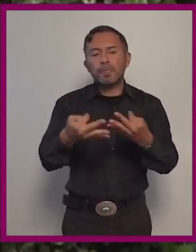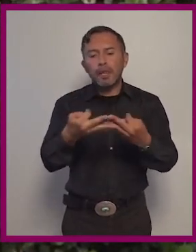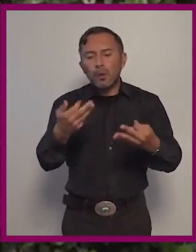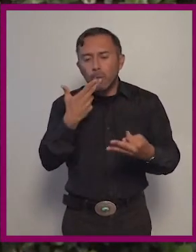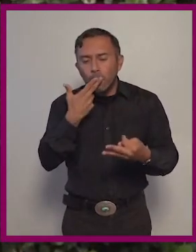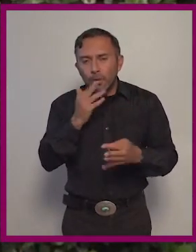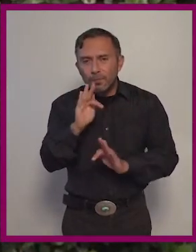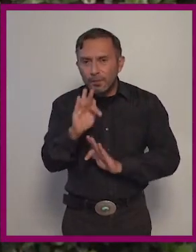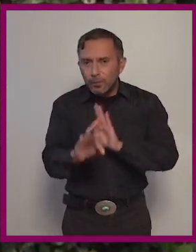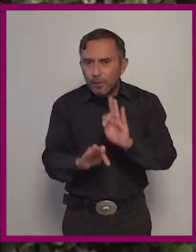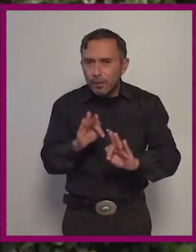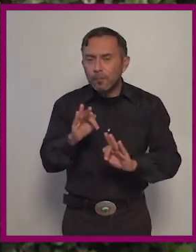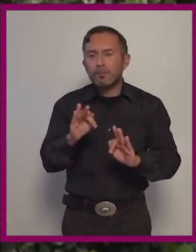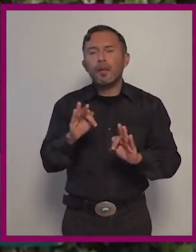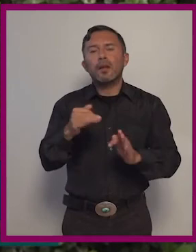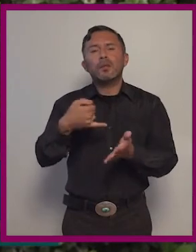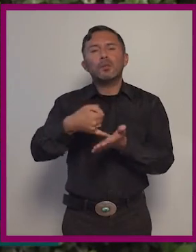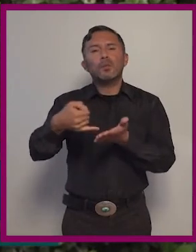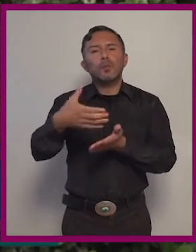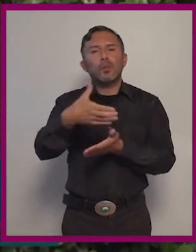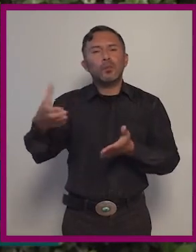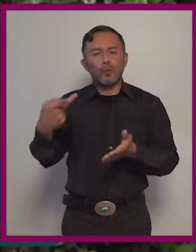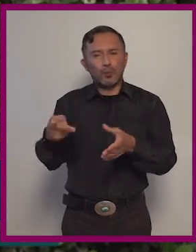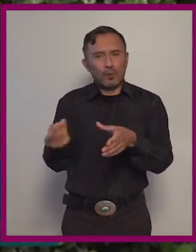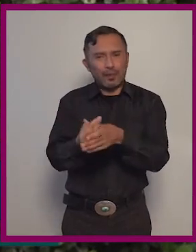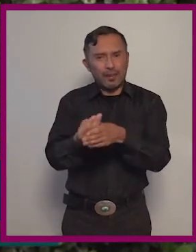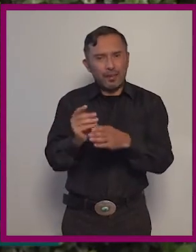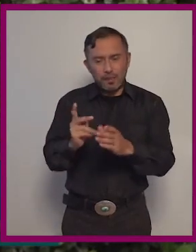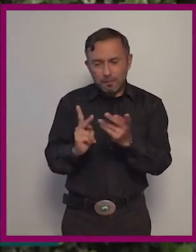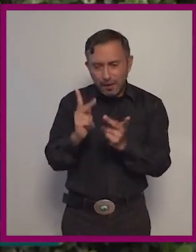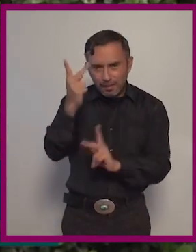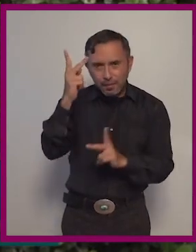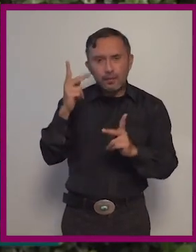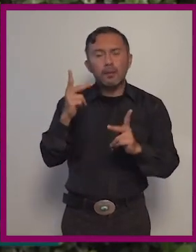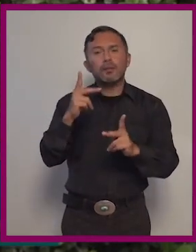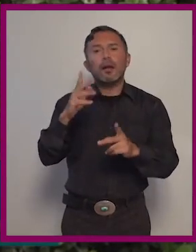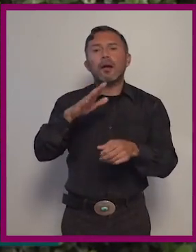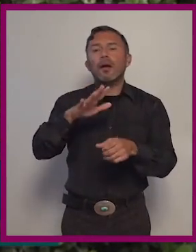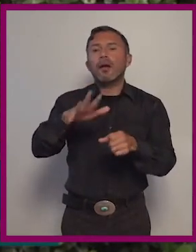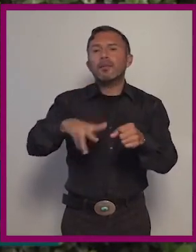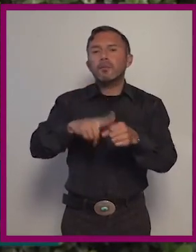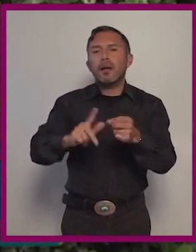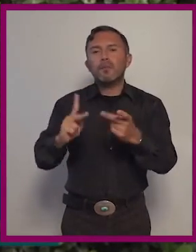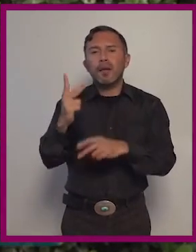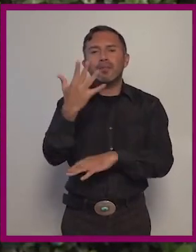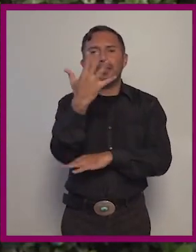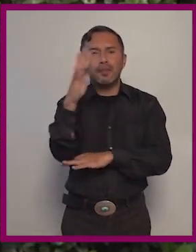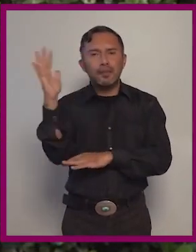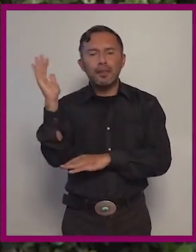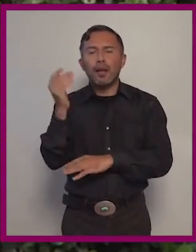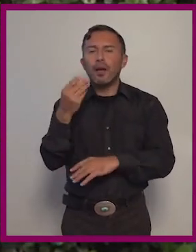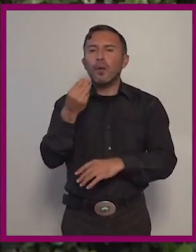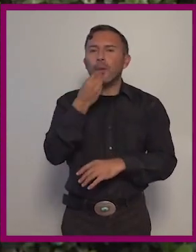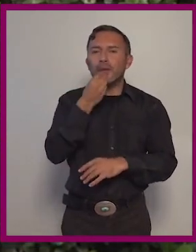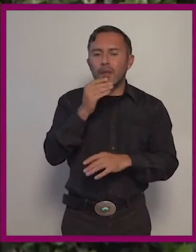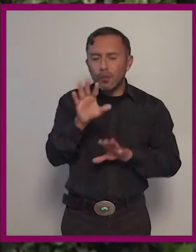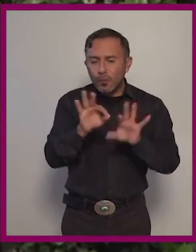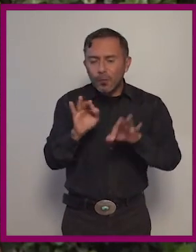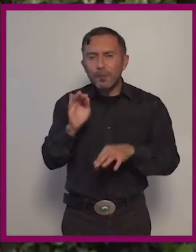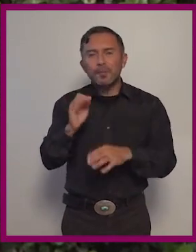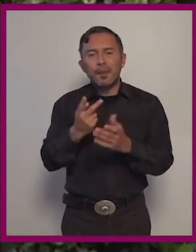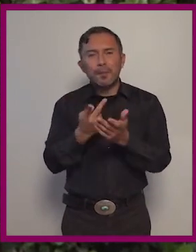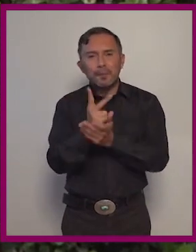las técnicas tradicionales de cultivo, la conservación de la naturaleza, la dieta, medicina, la